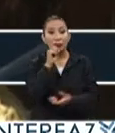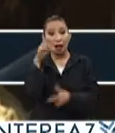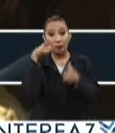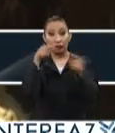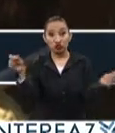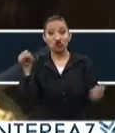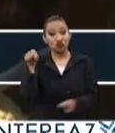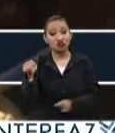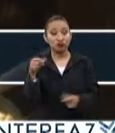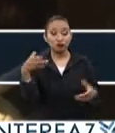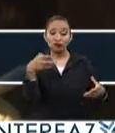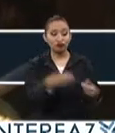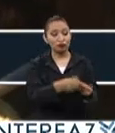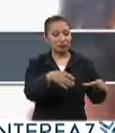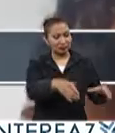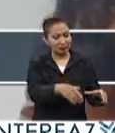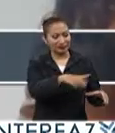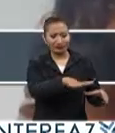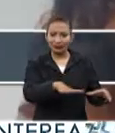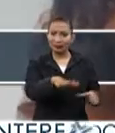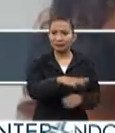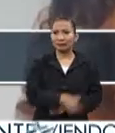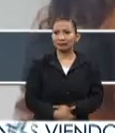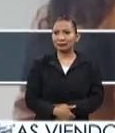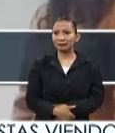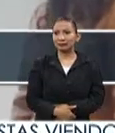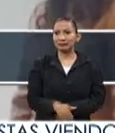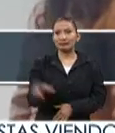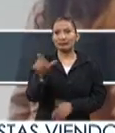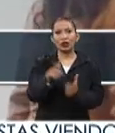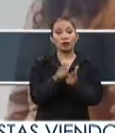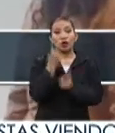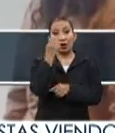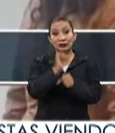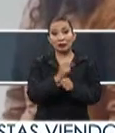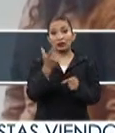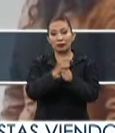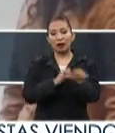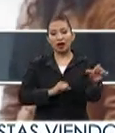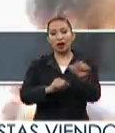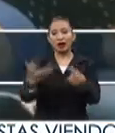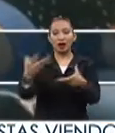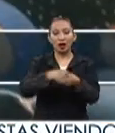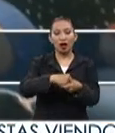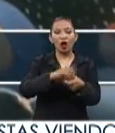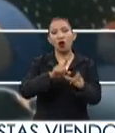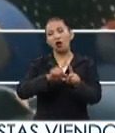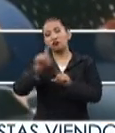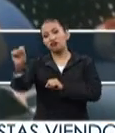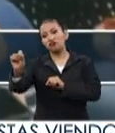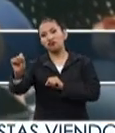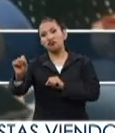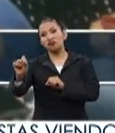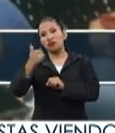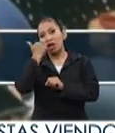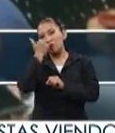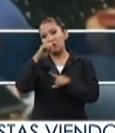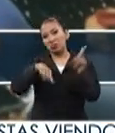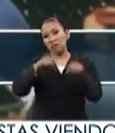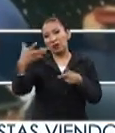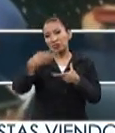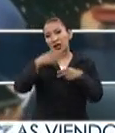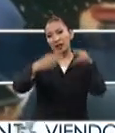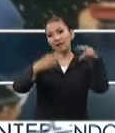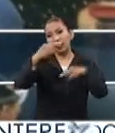incluso hasta japoneses. Entonces era una cuestión de que en esos grupos cada semana se van integrando o se van yendo estudiantes, dependiendo